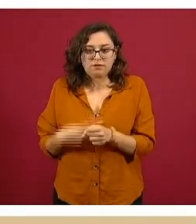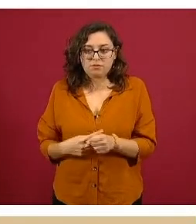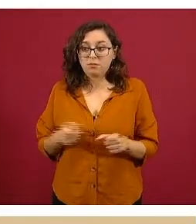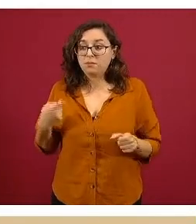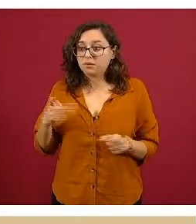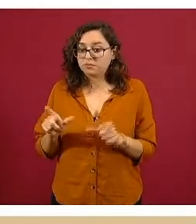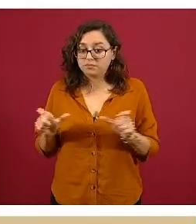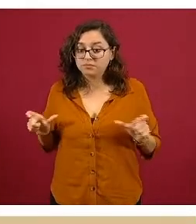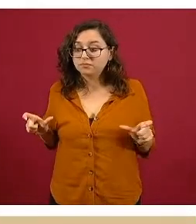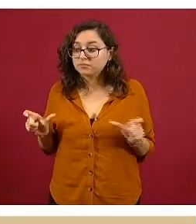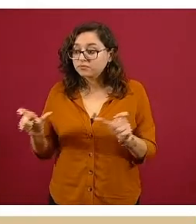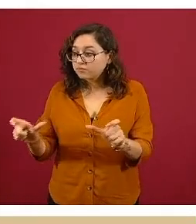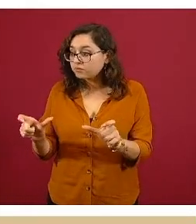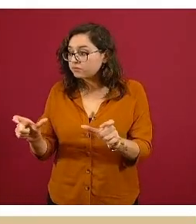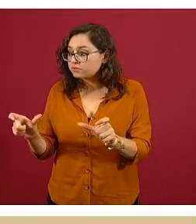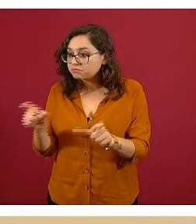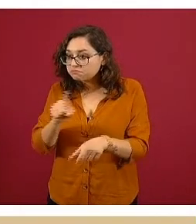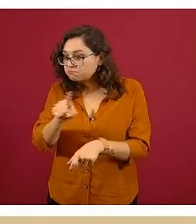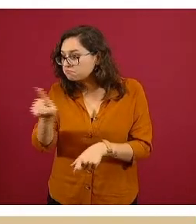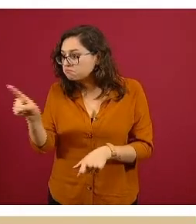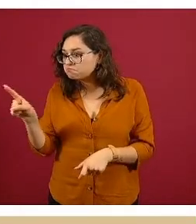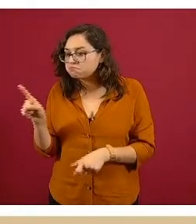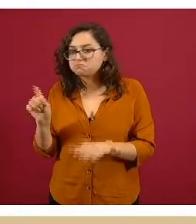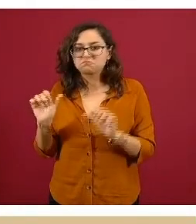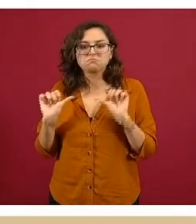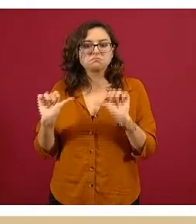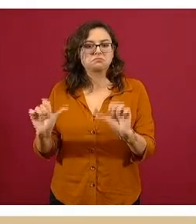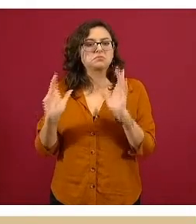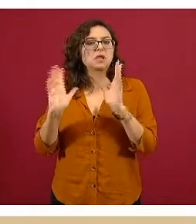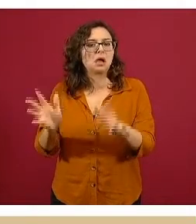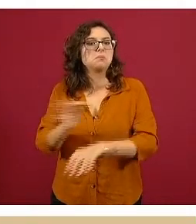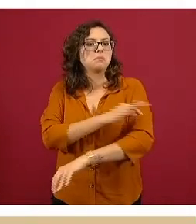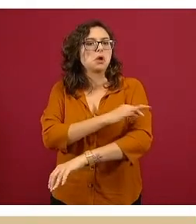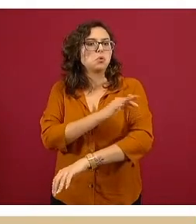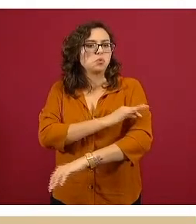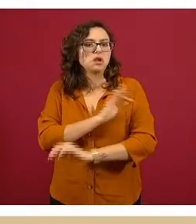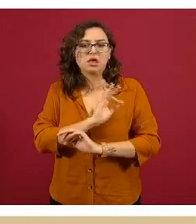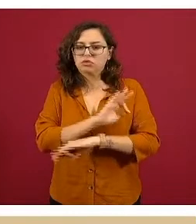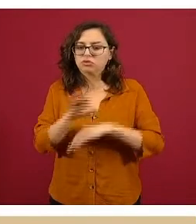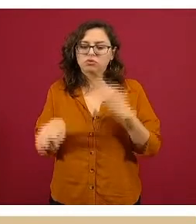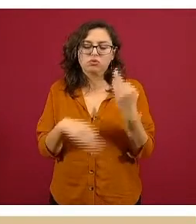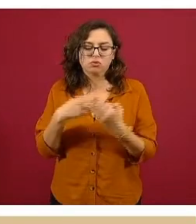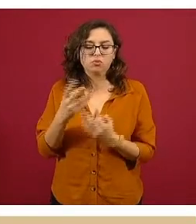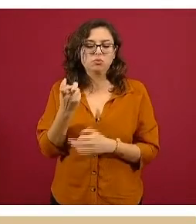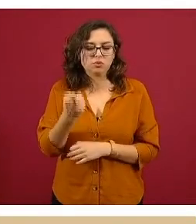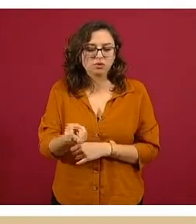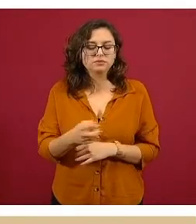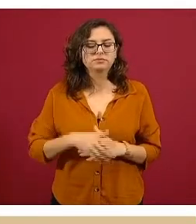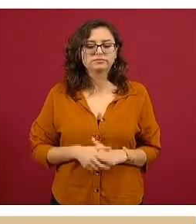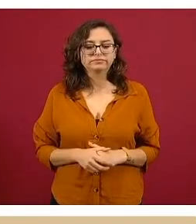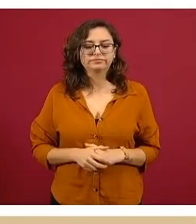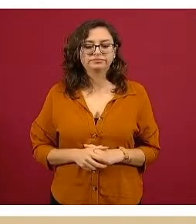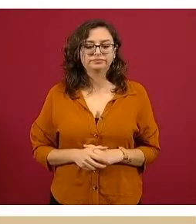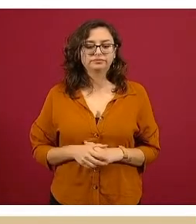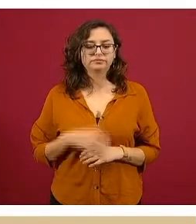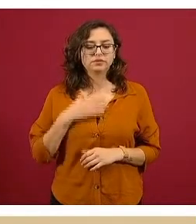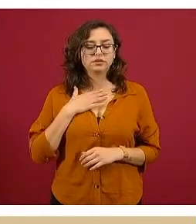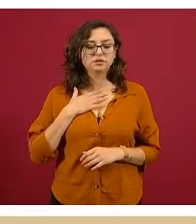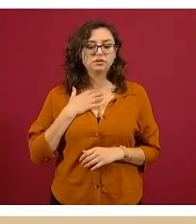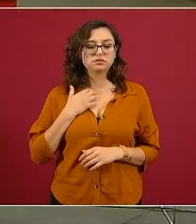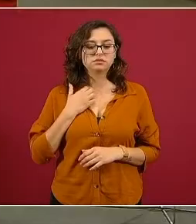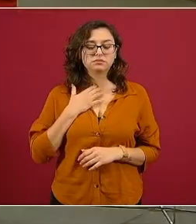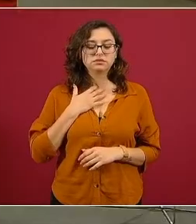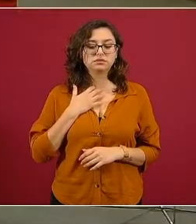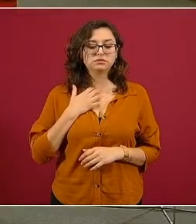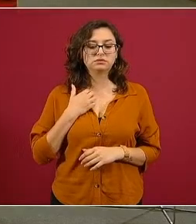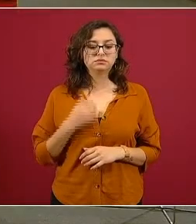persona que le tocaba la vacuna que no tuviera vacuna. Okay, entonces por eso no están las acciones aquí. La que sigue, por favor.